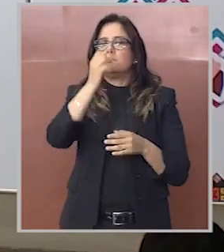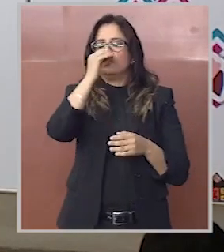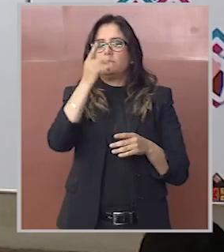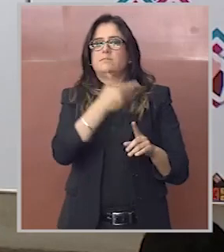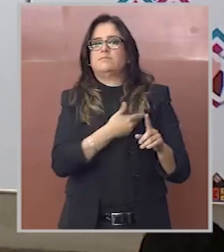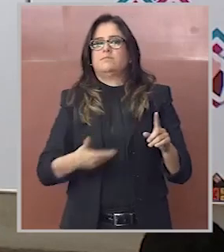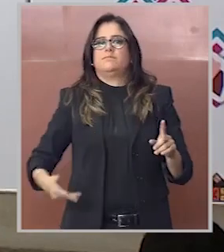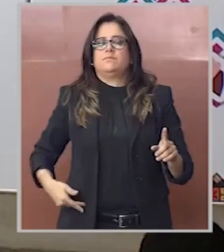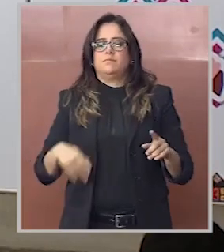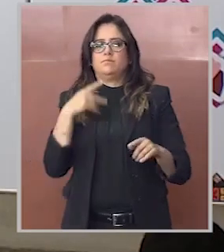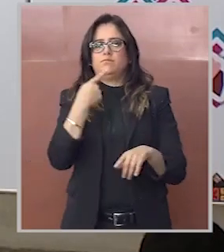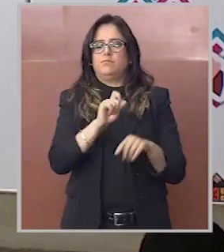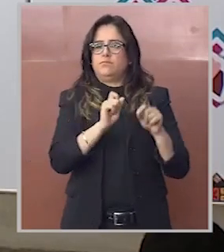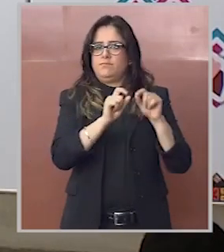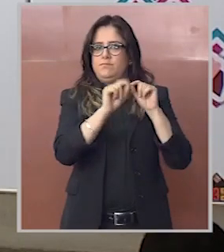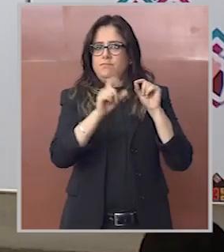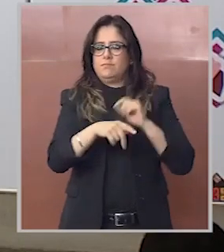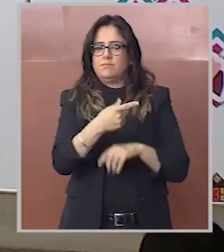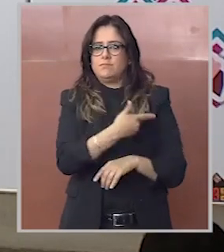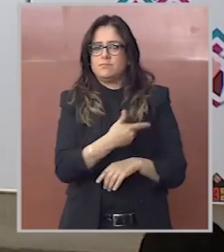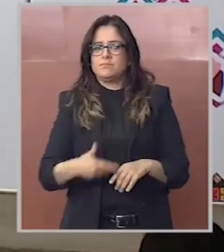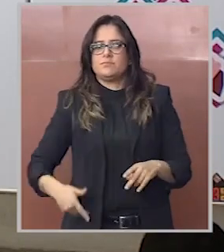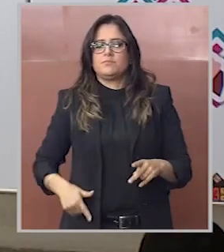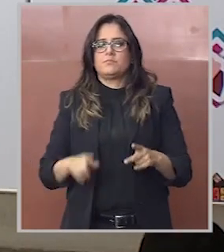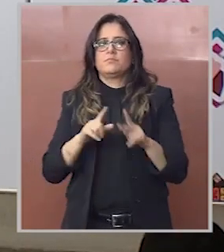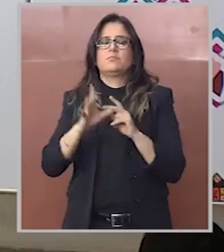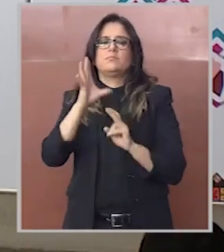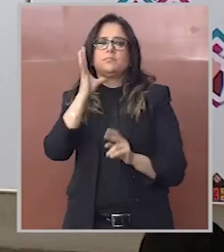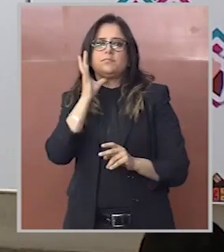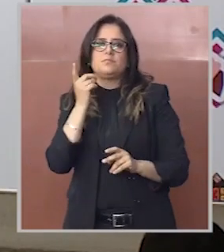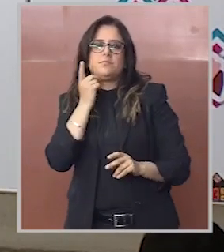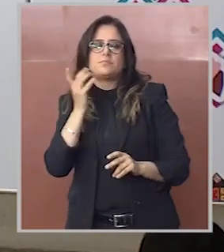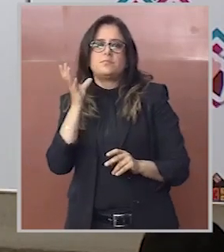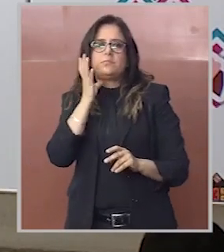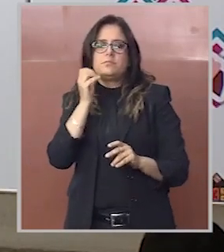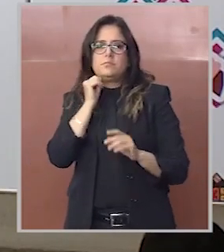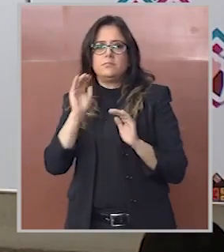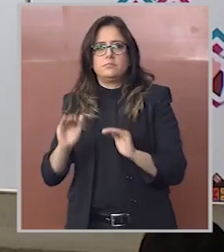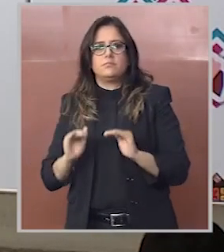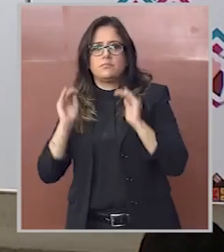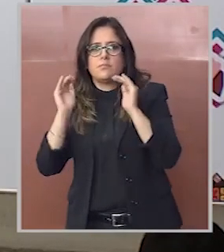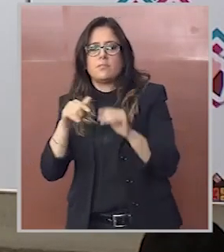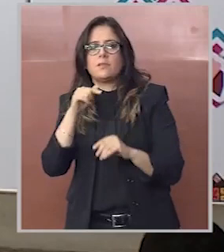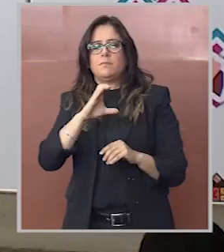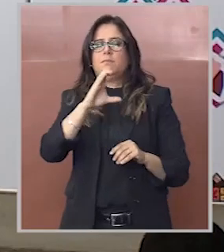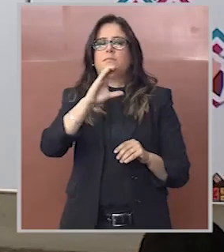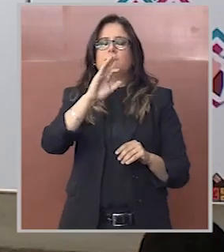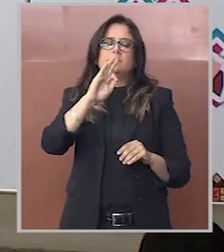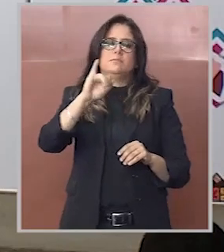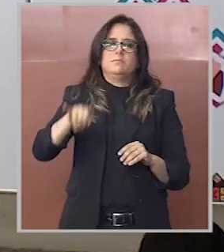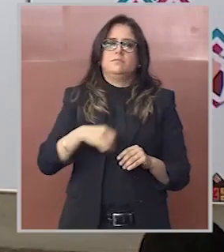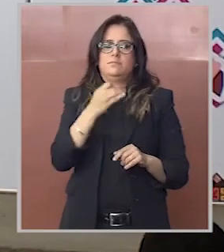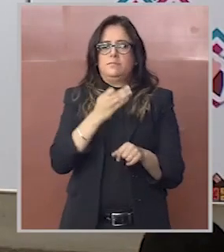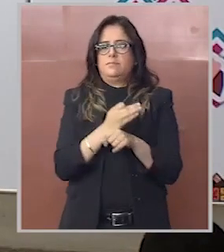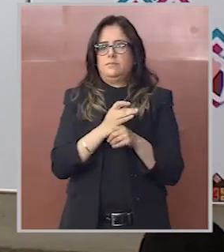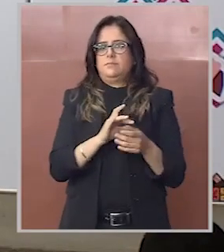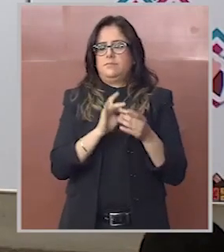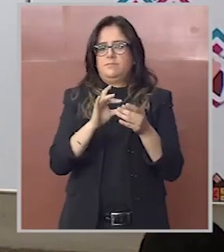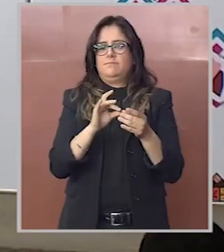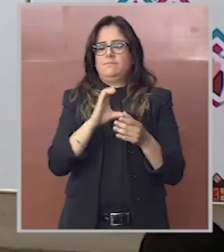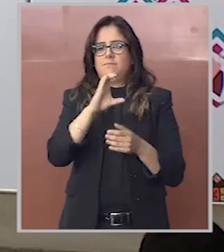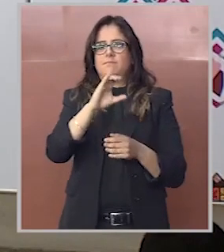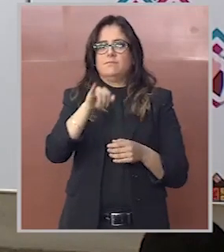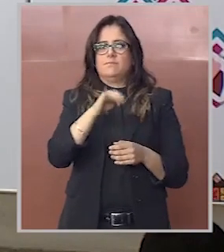congreso o en este caso al consejo de la judicatura sino que estamos mirando también a los gobiernos